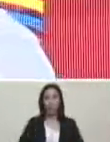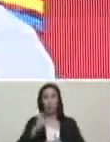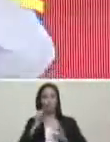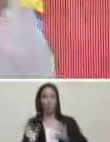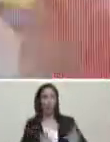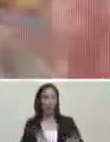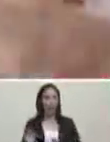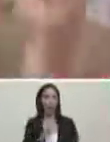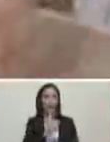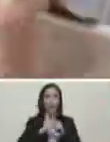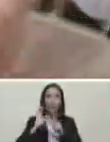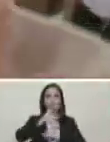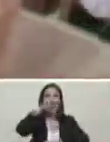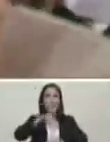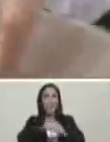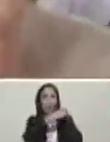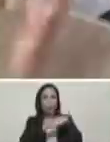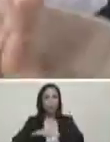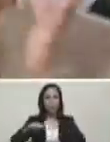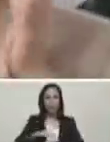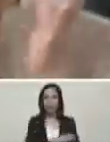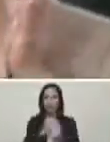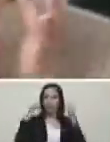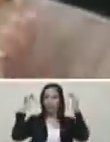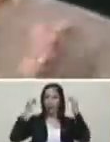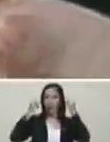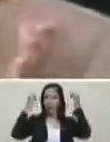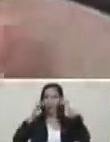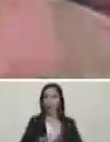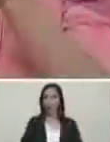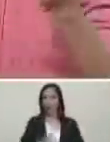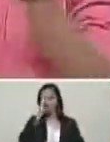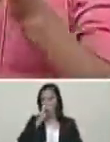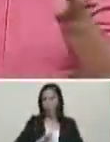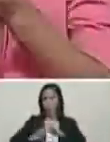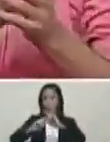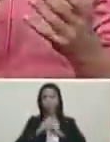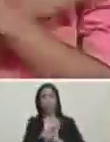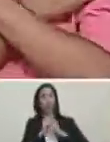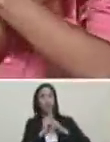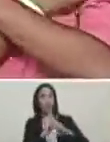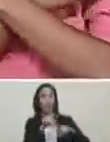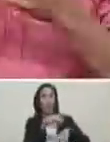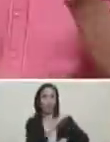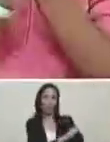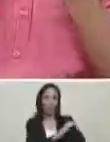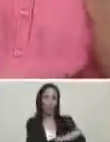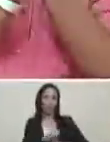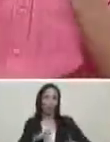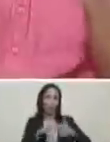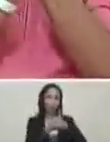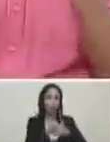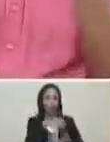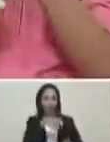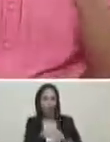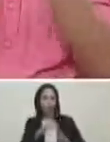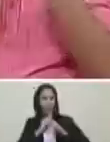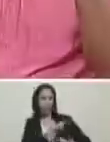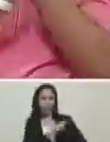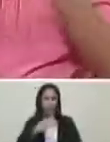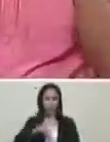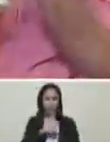teatro, de música, de celebración. Es nuestra respuesta al fascismo, al golpismo. Con nosotros no